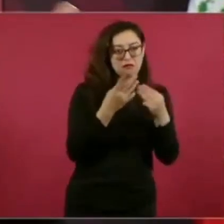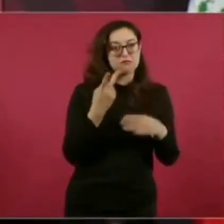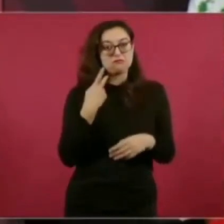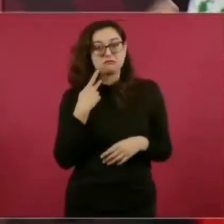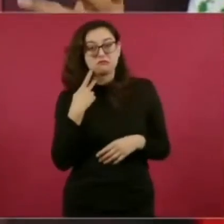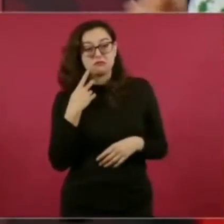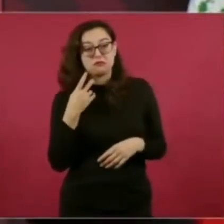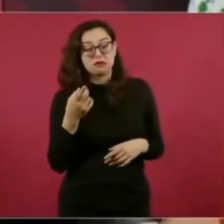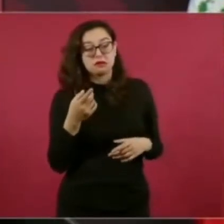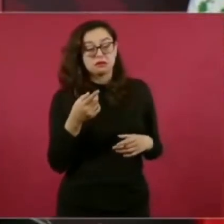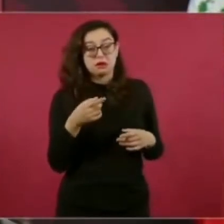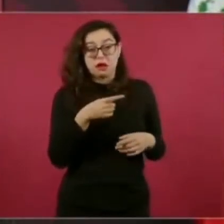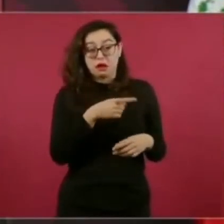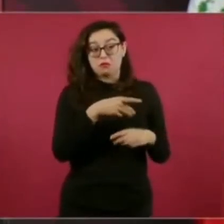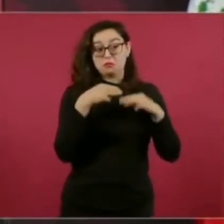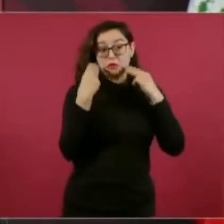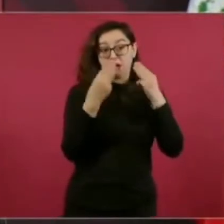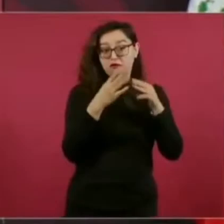Saquean, roban